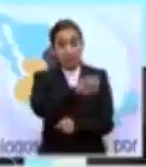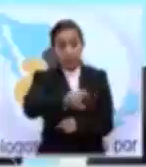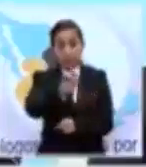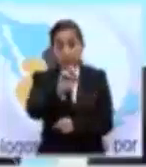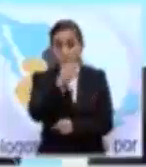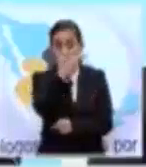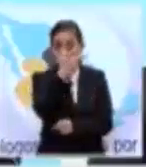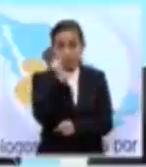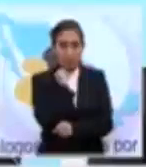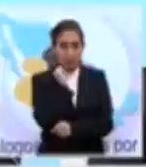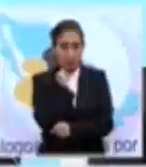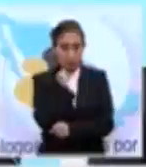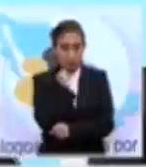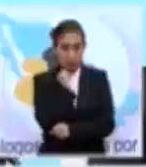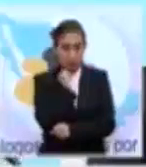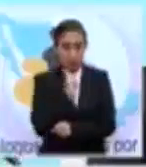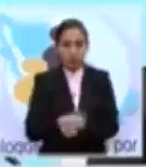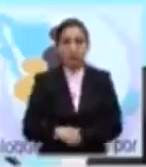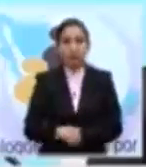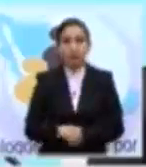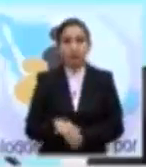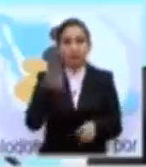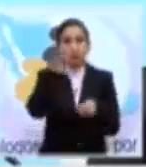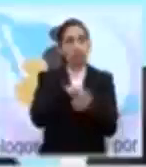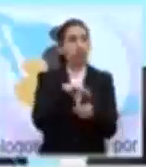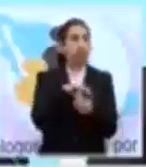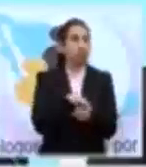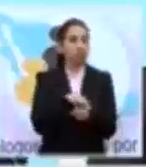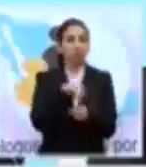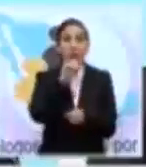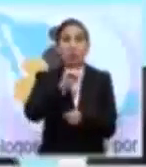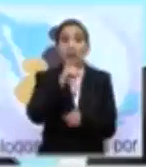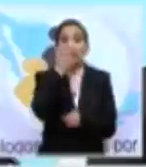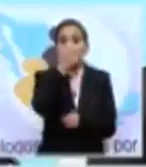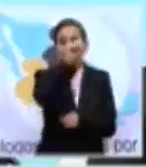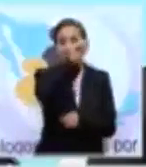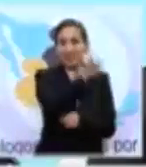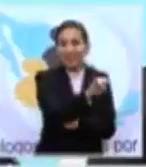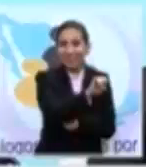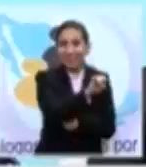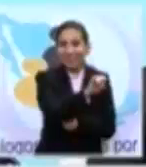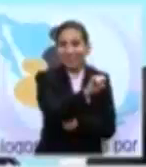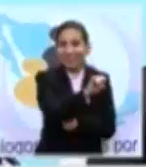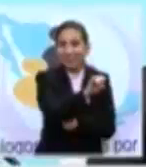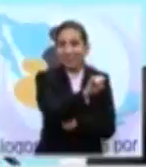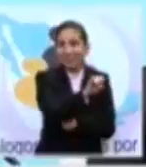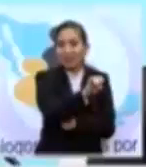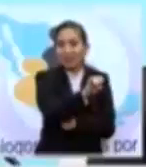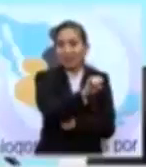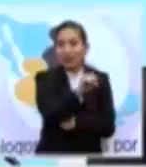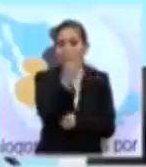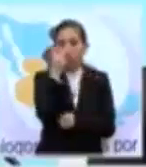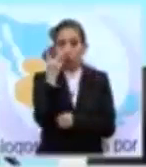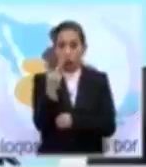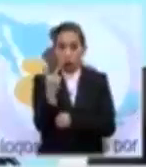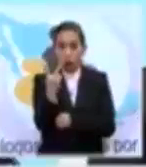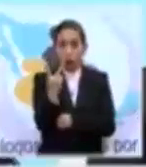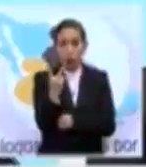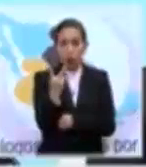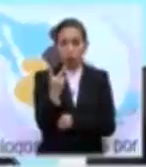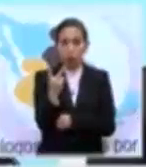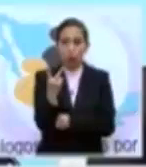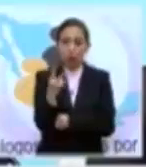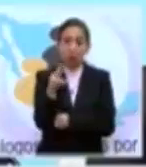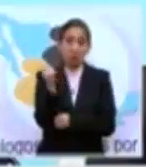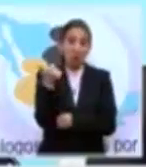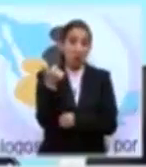128 senadores, votamos 97 a favor, 2 por